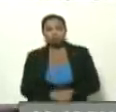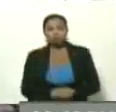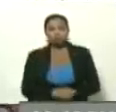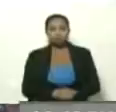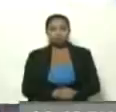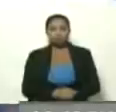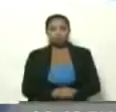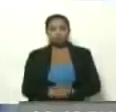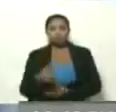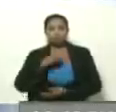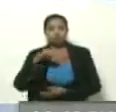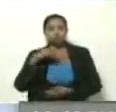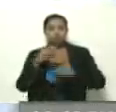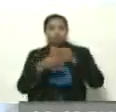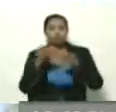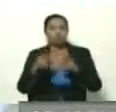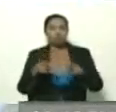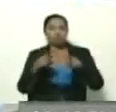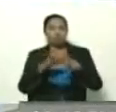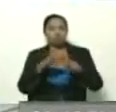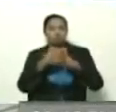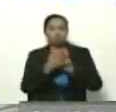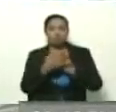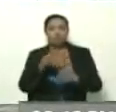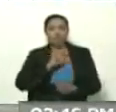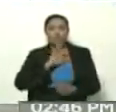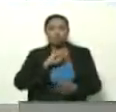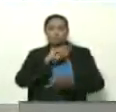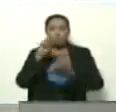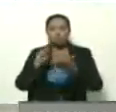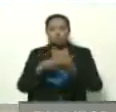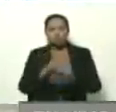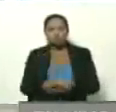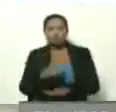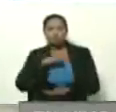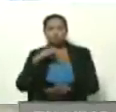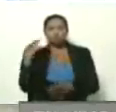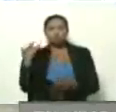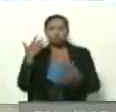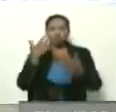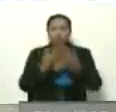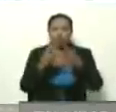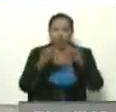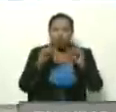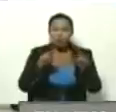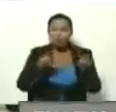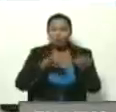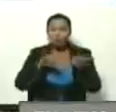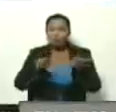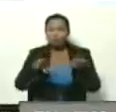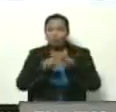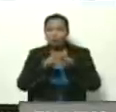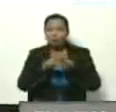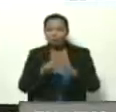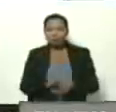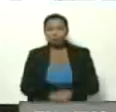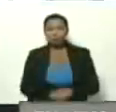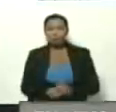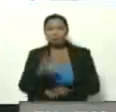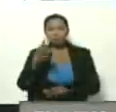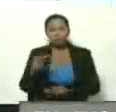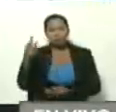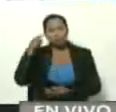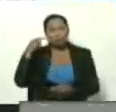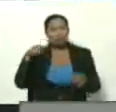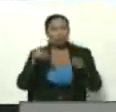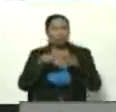puede llamarlo. Nosotros lo haremos desde la Sala Situacional Nacional y lo hemos estado haciendo en todos estos días. En todos estos días los hemos